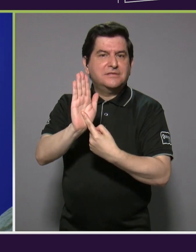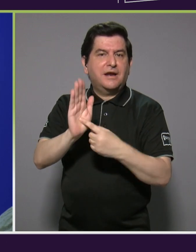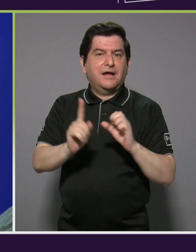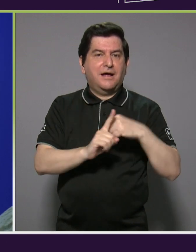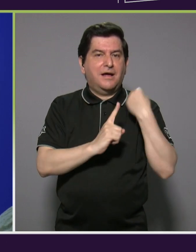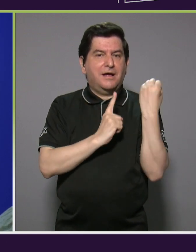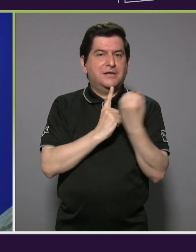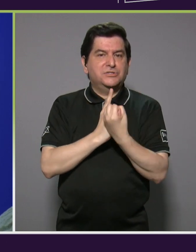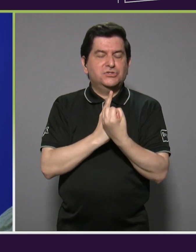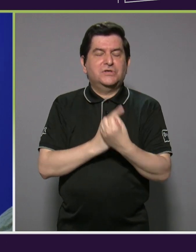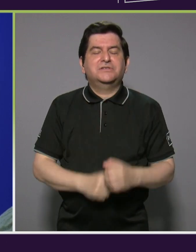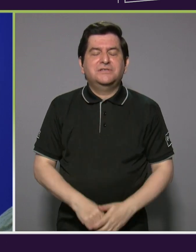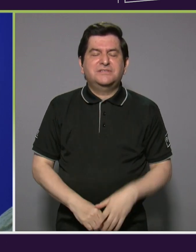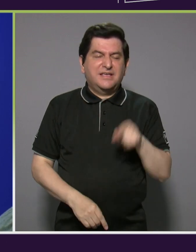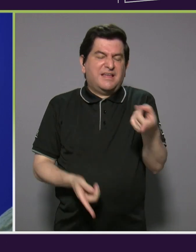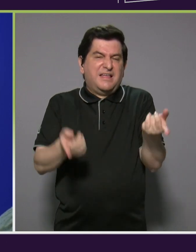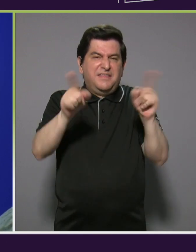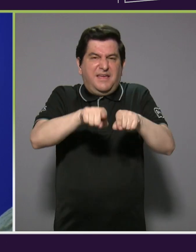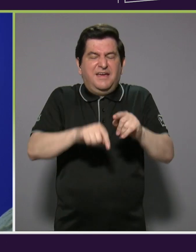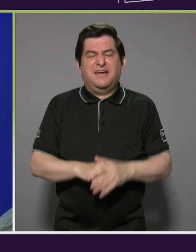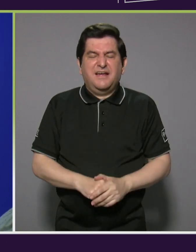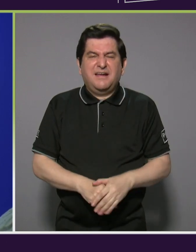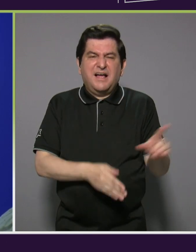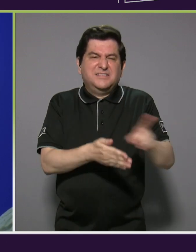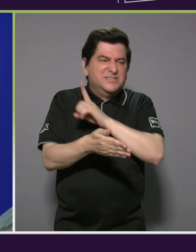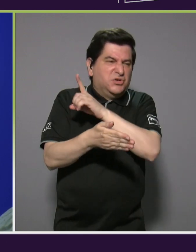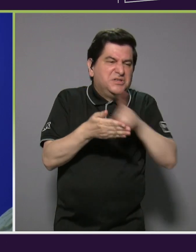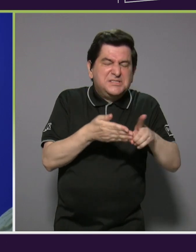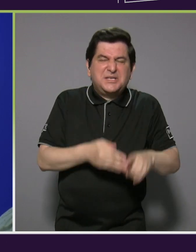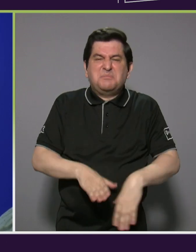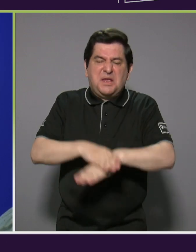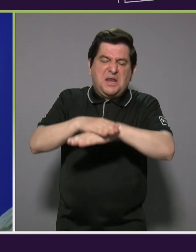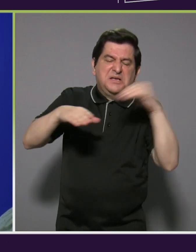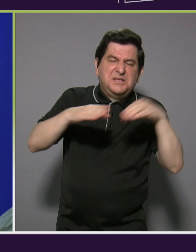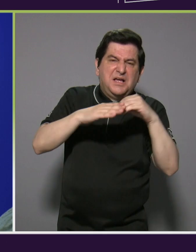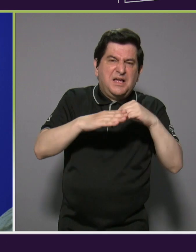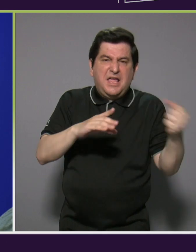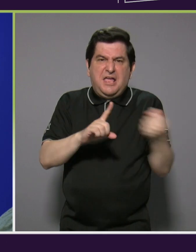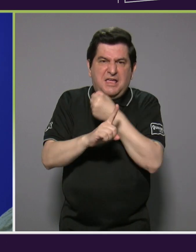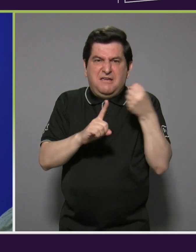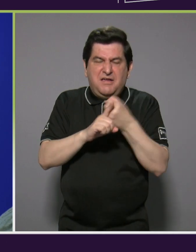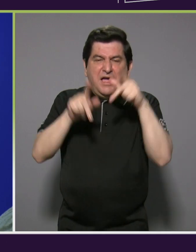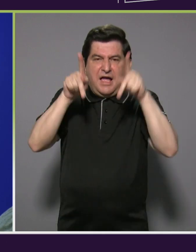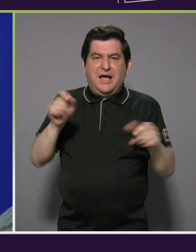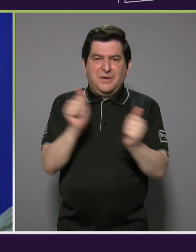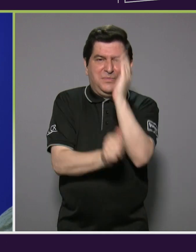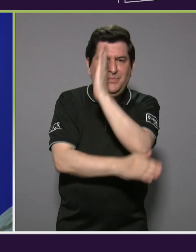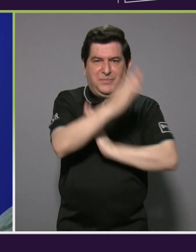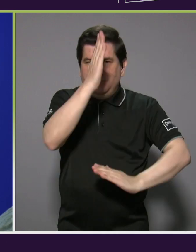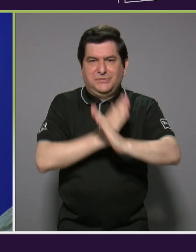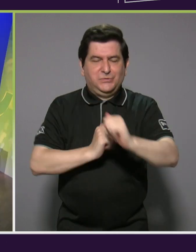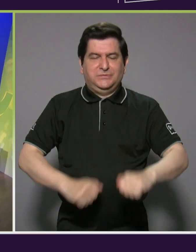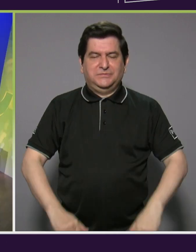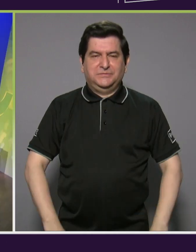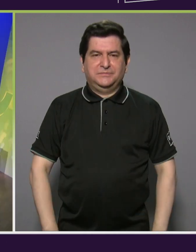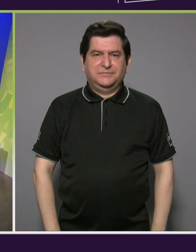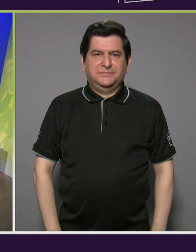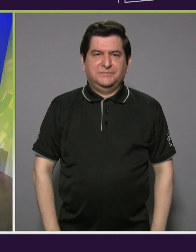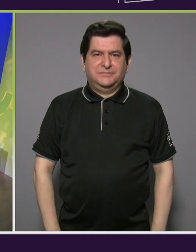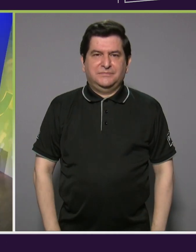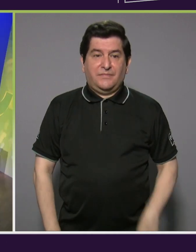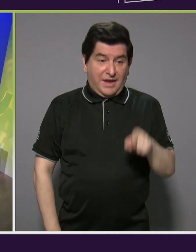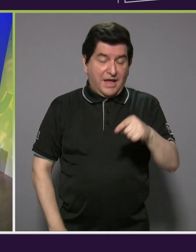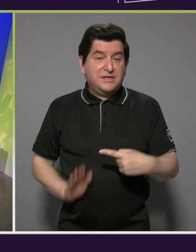sociedad capacitista, una sociedad que discrimina, excluye y violenta a las personas con discapacidad, y que